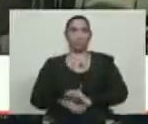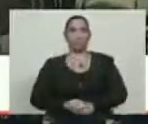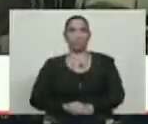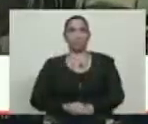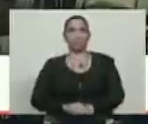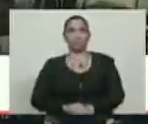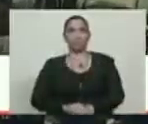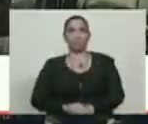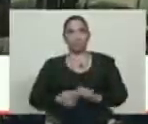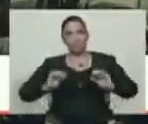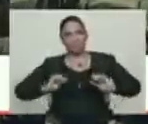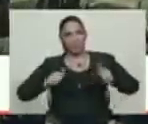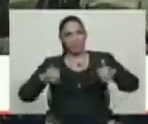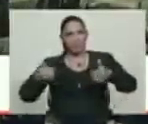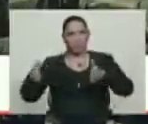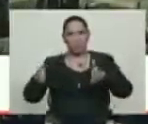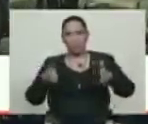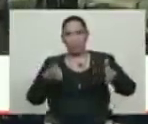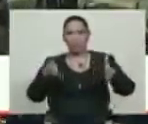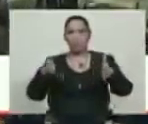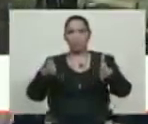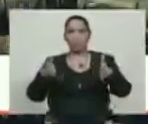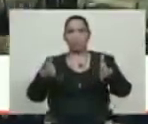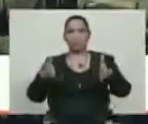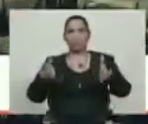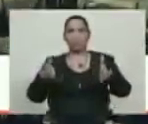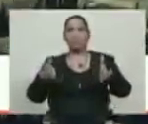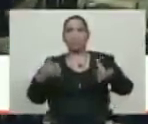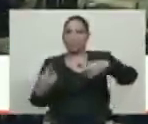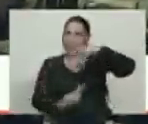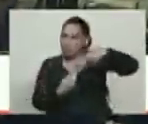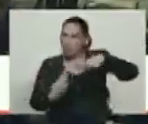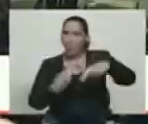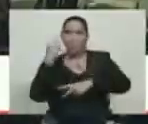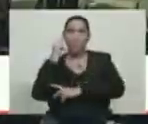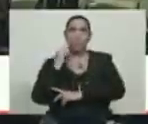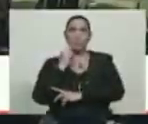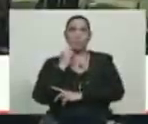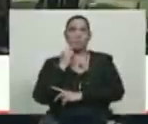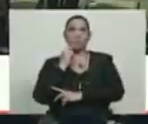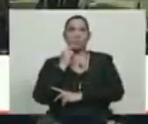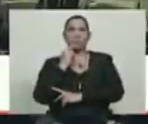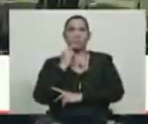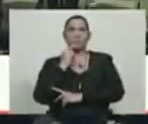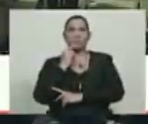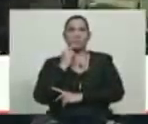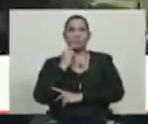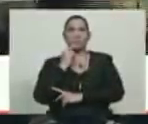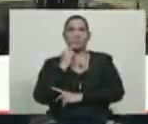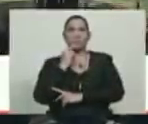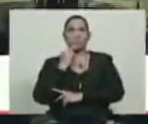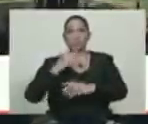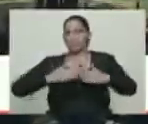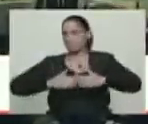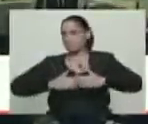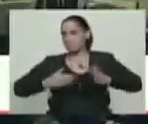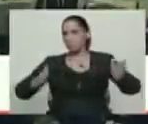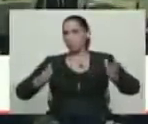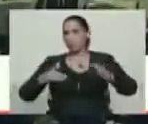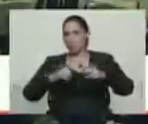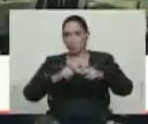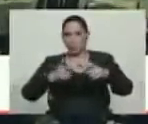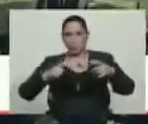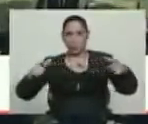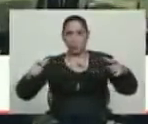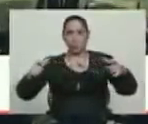que inició este camino. Ha sido la Revolución Bolivariana quien ha permitido la expansión de